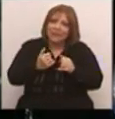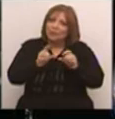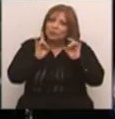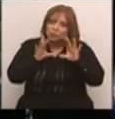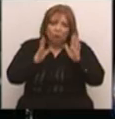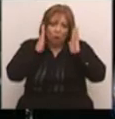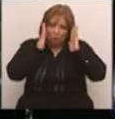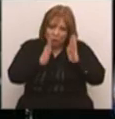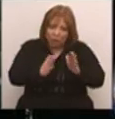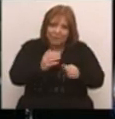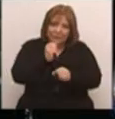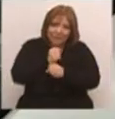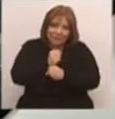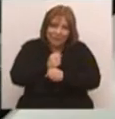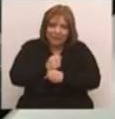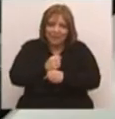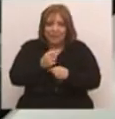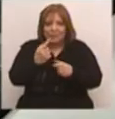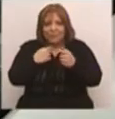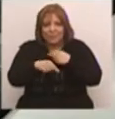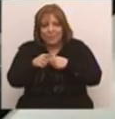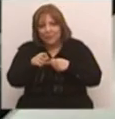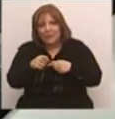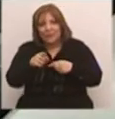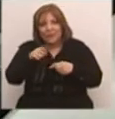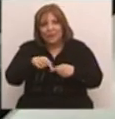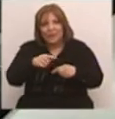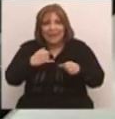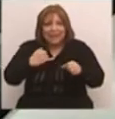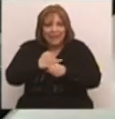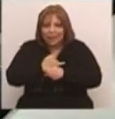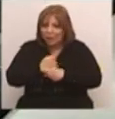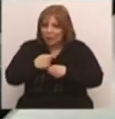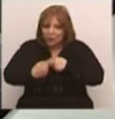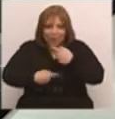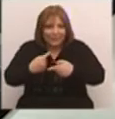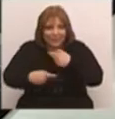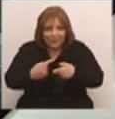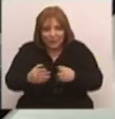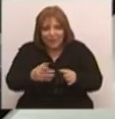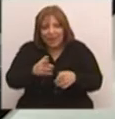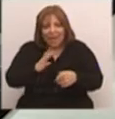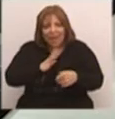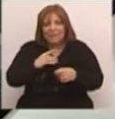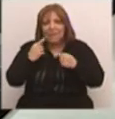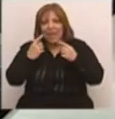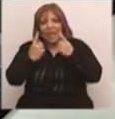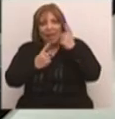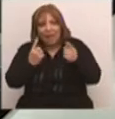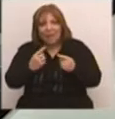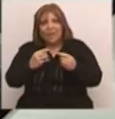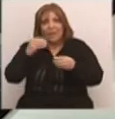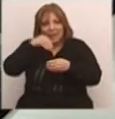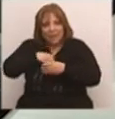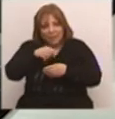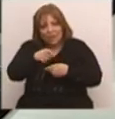esta manera. Pero de cualquier forma... Son consecuentes en el error. Había interpretaciones, incluida la